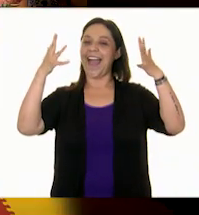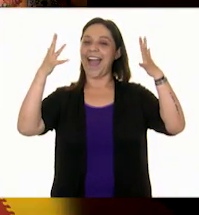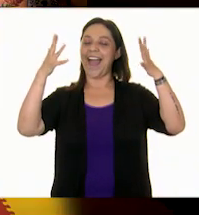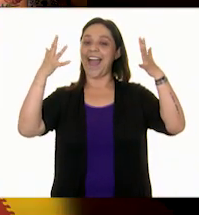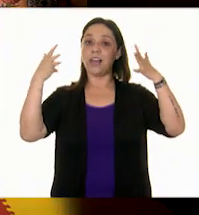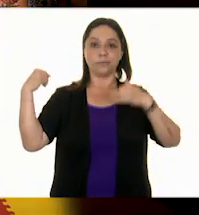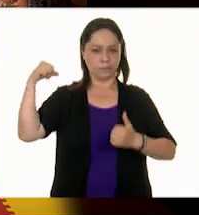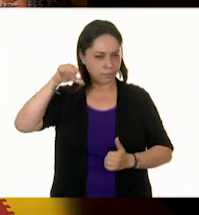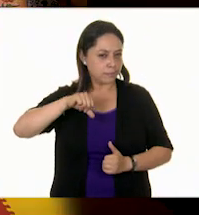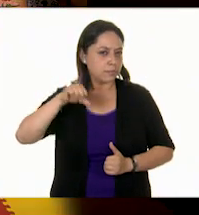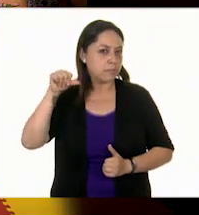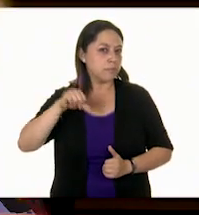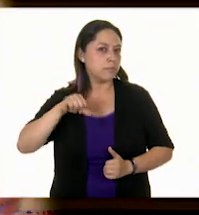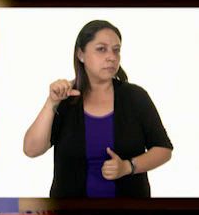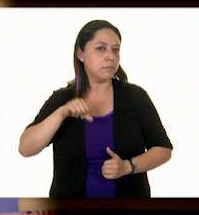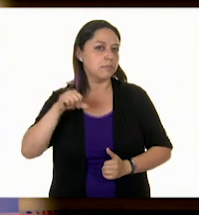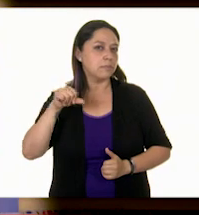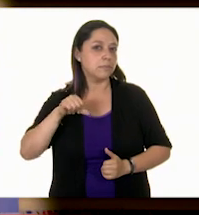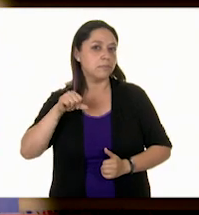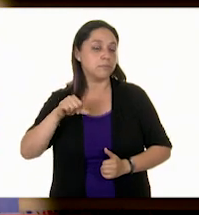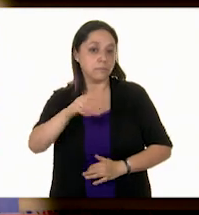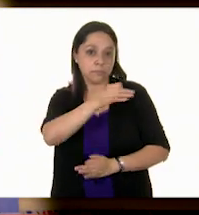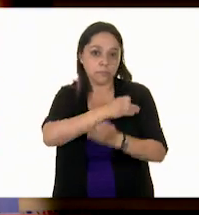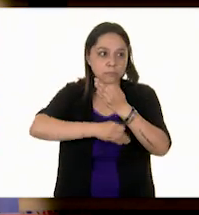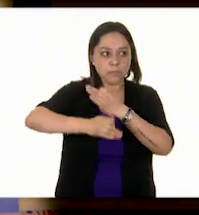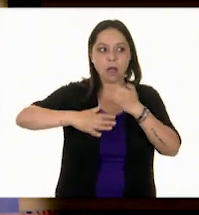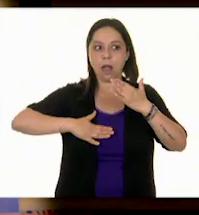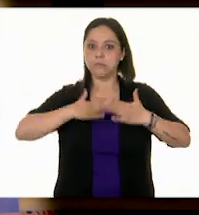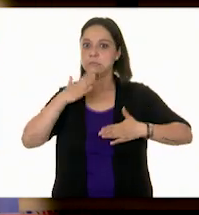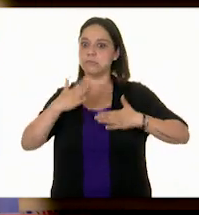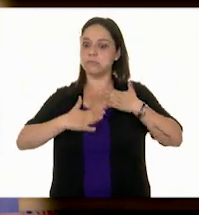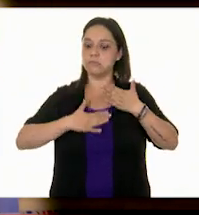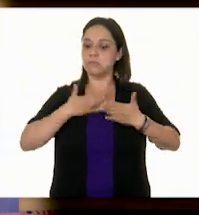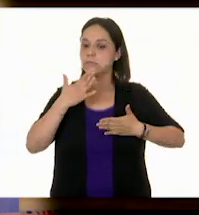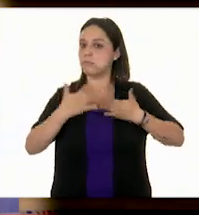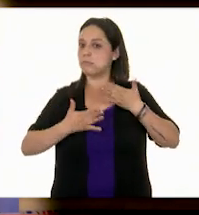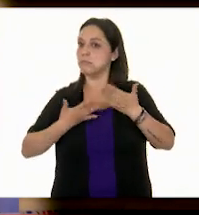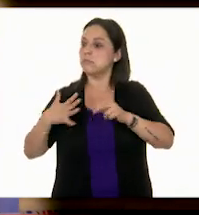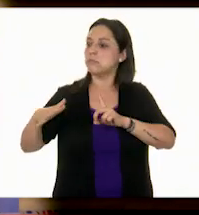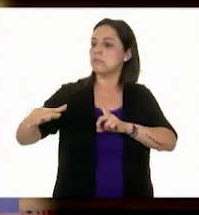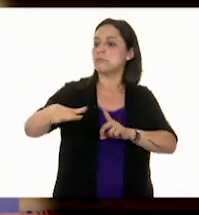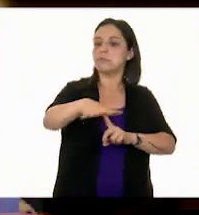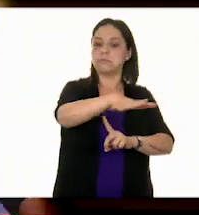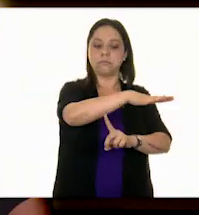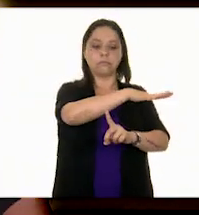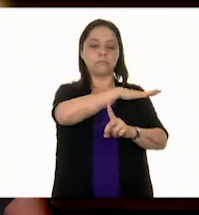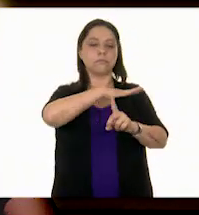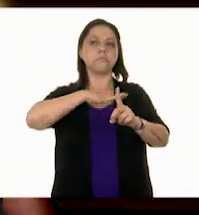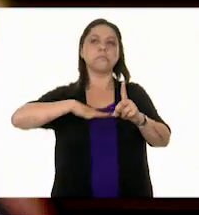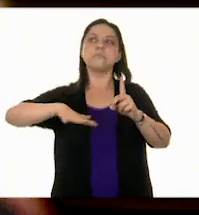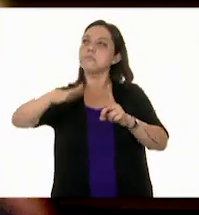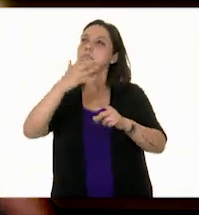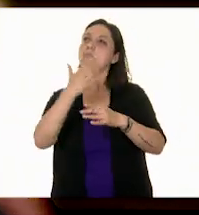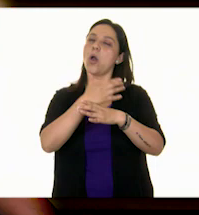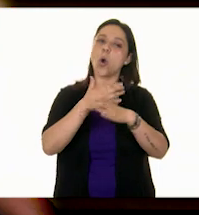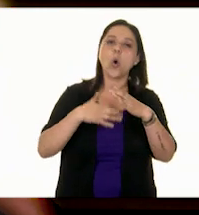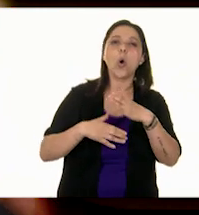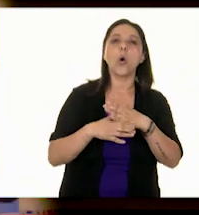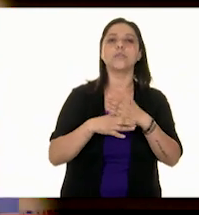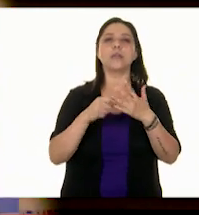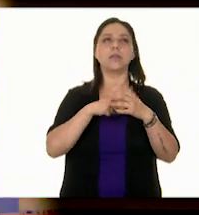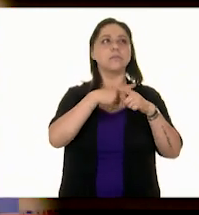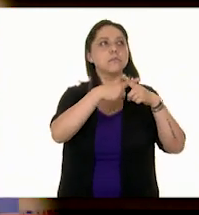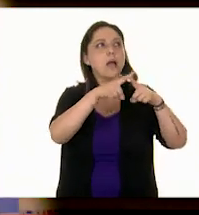El día de hoy nos divertiremos con ambientes, objetos y elementos